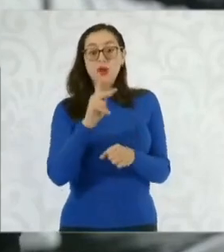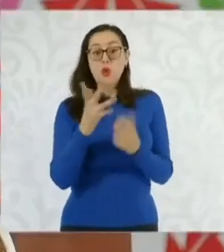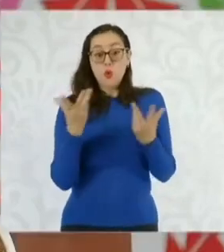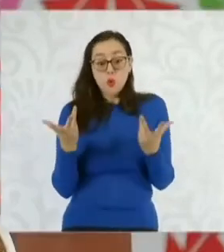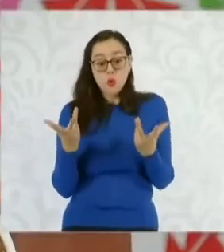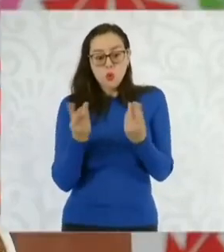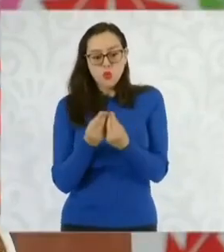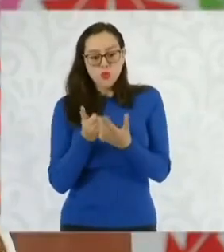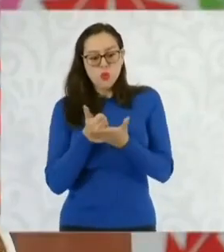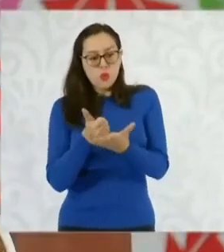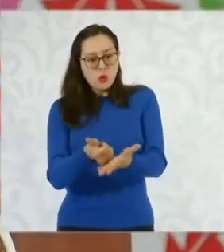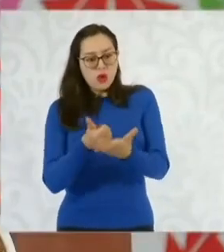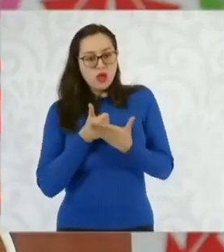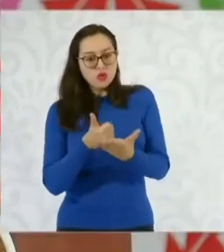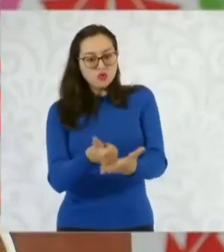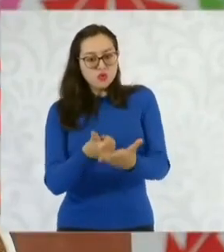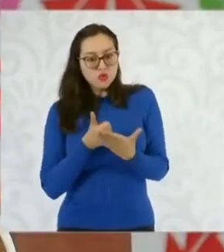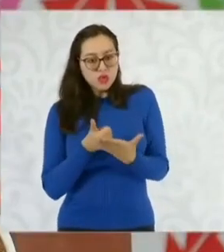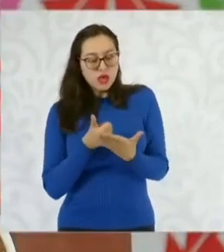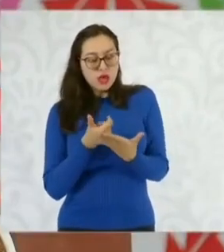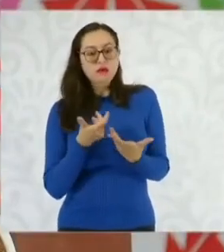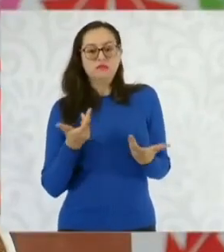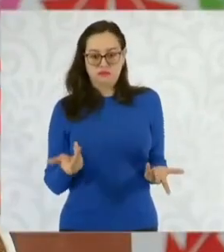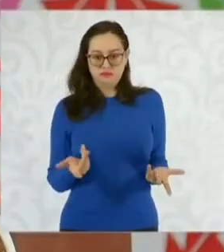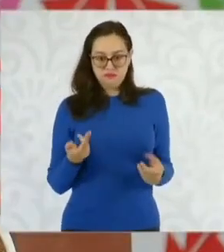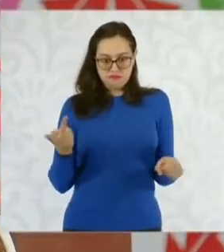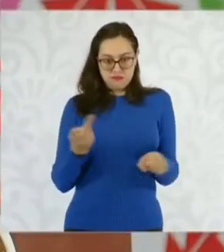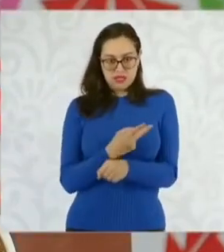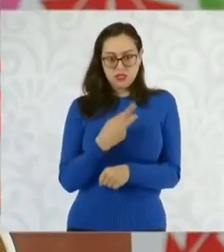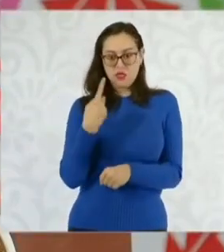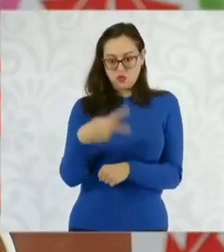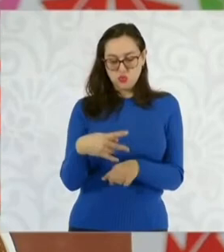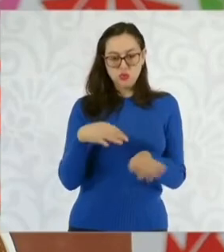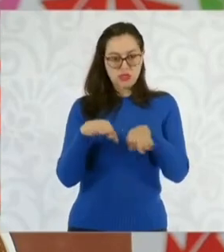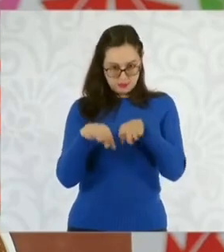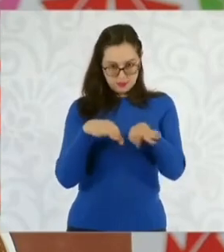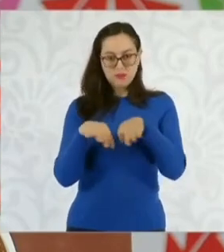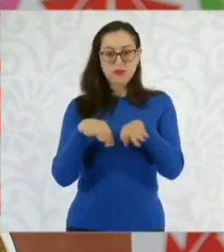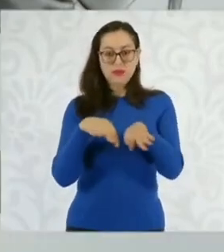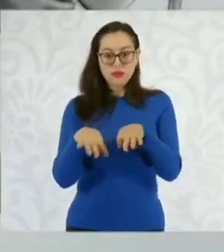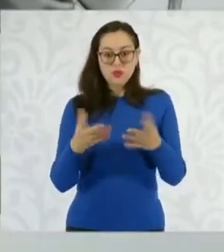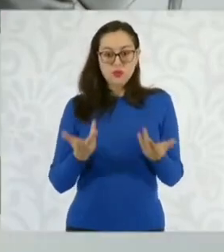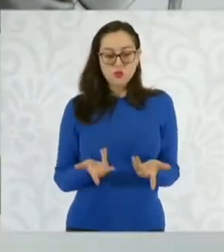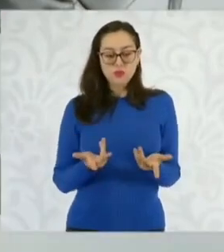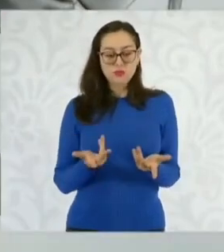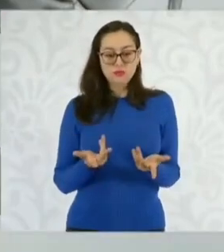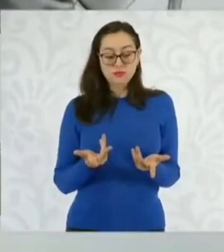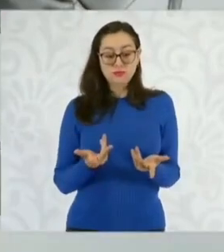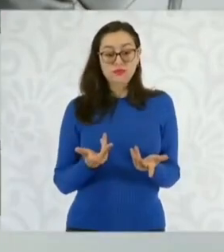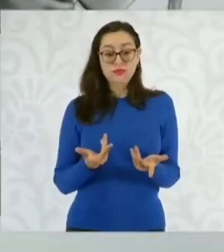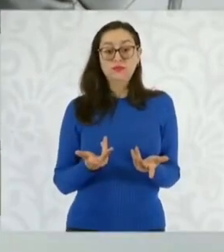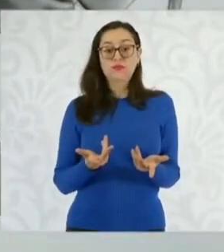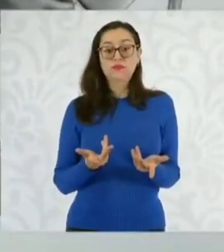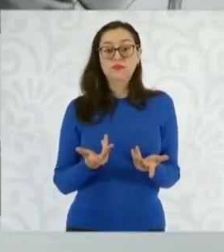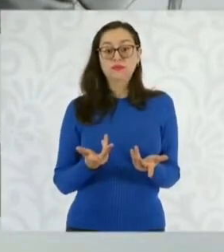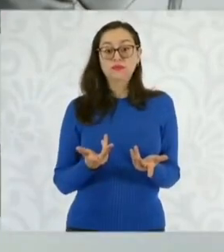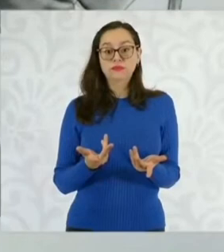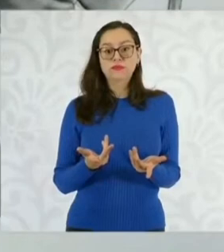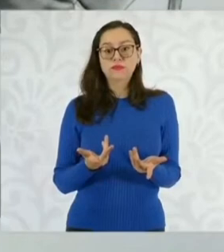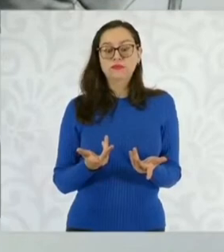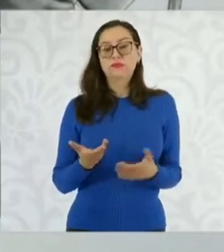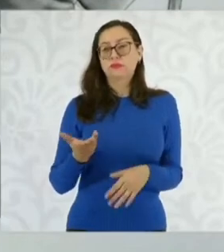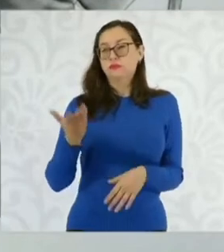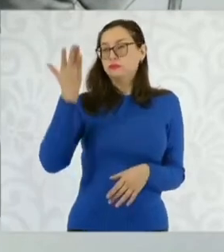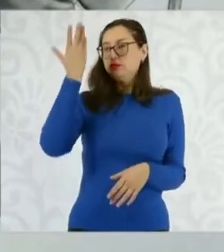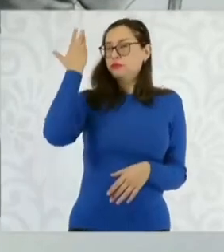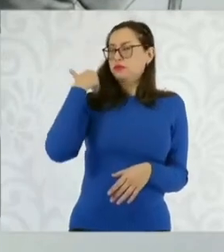ellos a saber qué está pasando con sus empleadores. Incluso hubo un estudio sobre